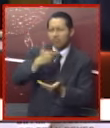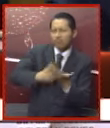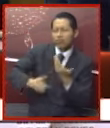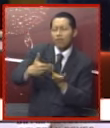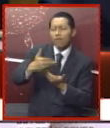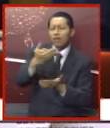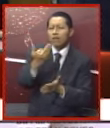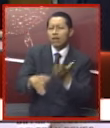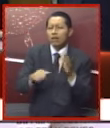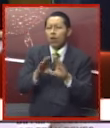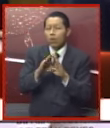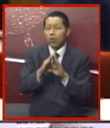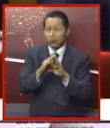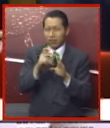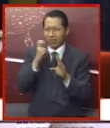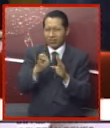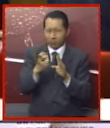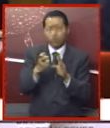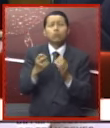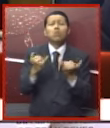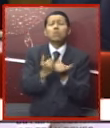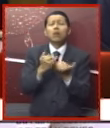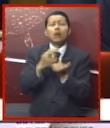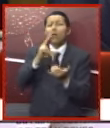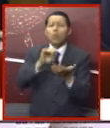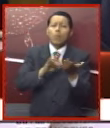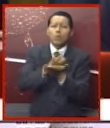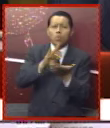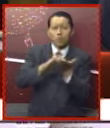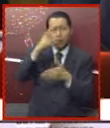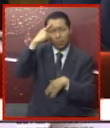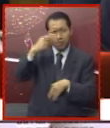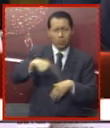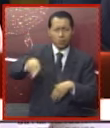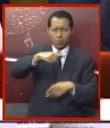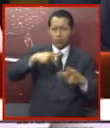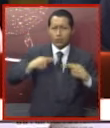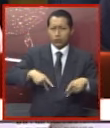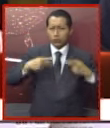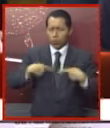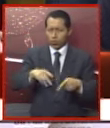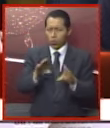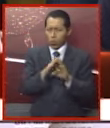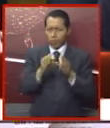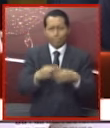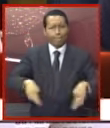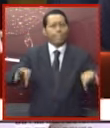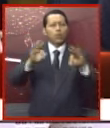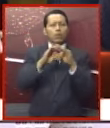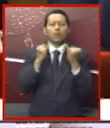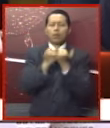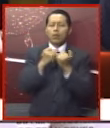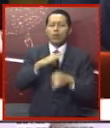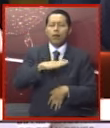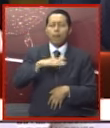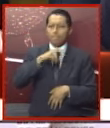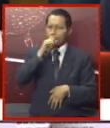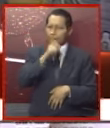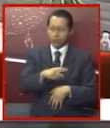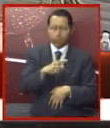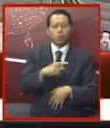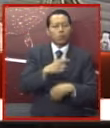dado certeza y poco han contribuido a que la sociedad comparta la importancia de la reforma